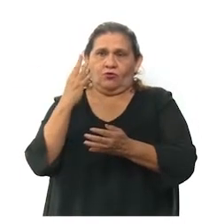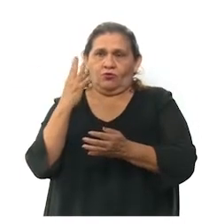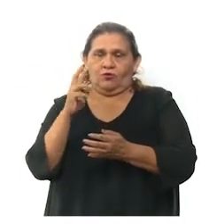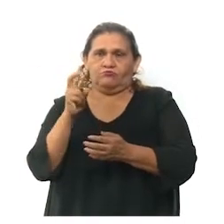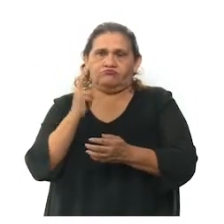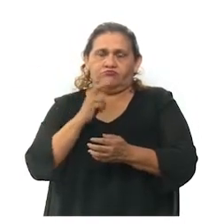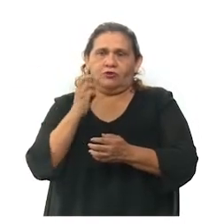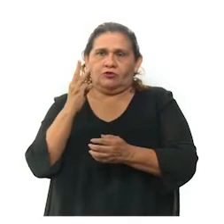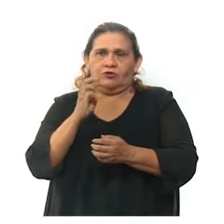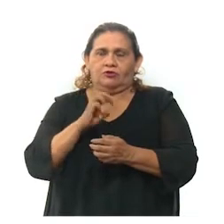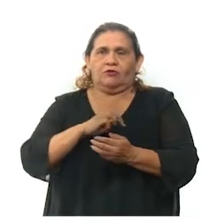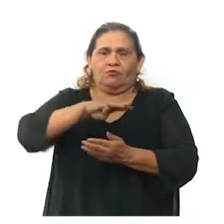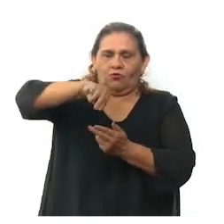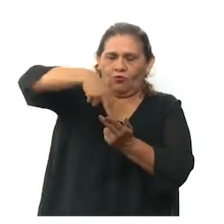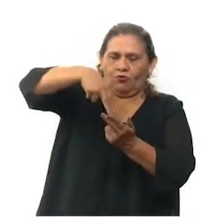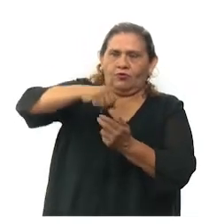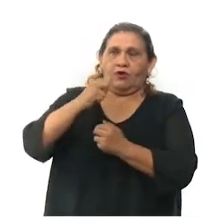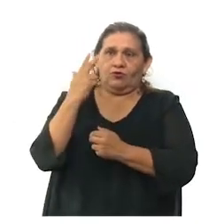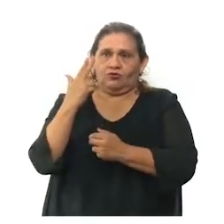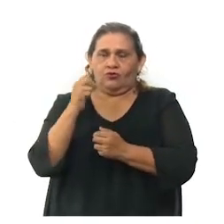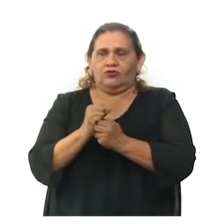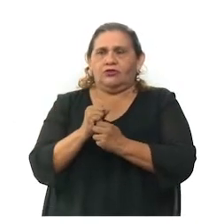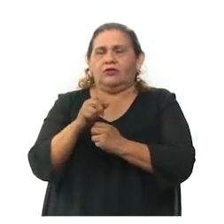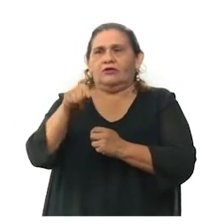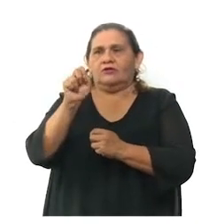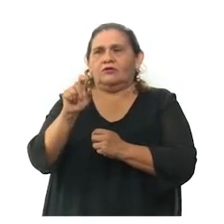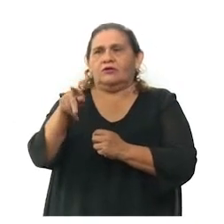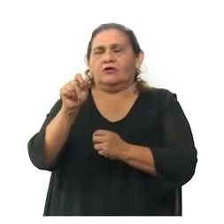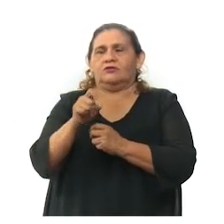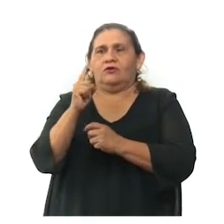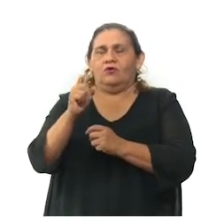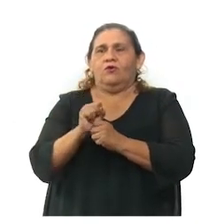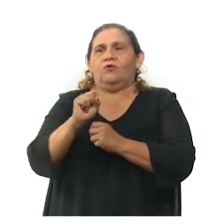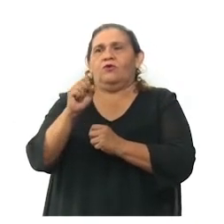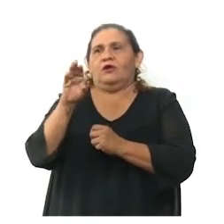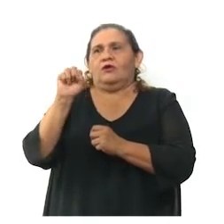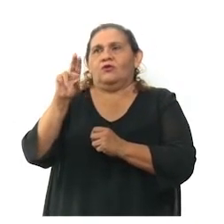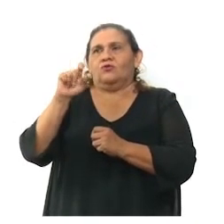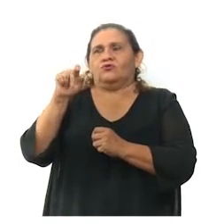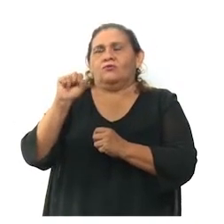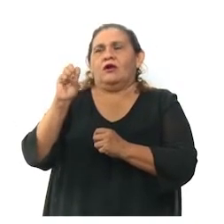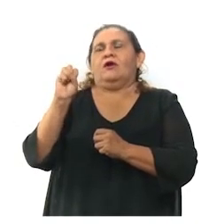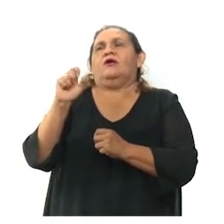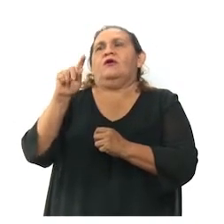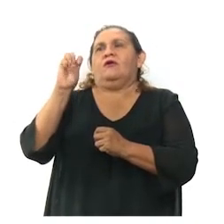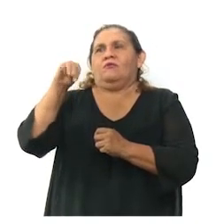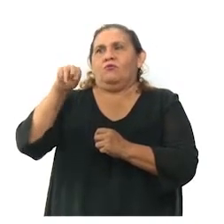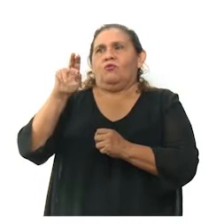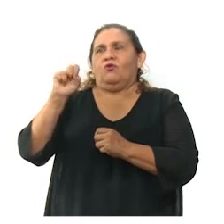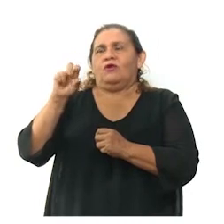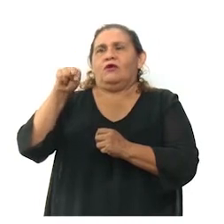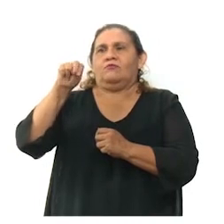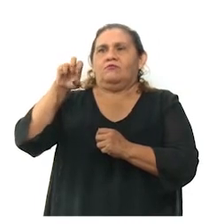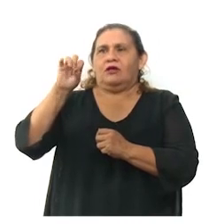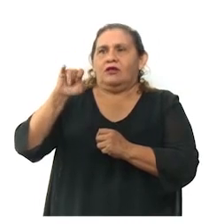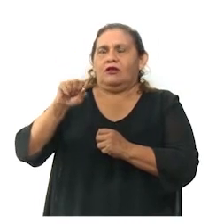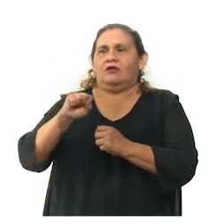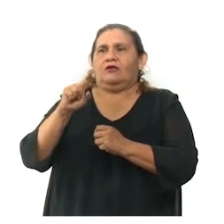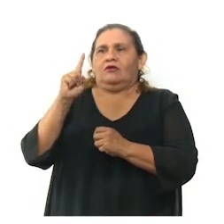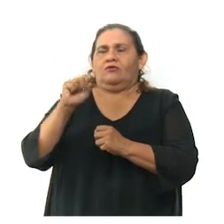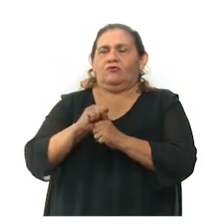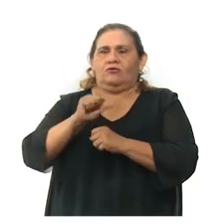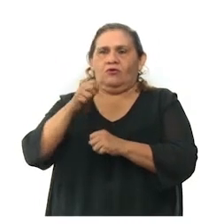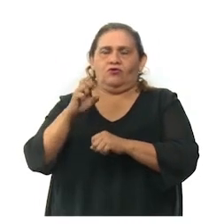Valladolid, 3 en Junucmá, 2 en Tecash, 1 en Cusamá, Jují, Muna, Oxcuzcab, Tecantó, Ticul, Tixcocob y